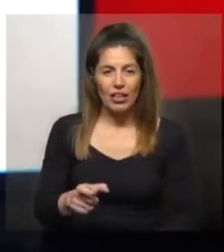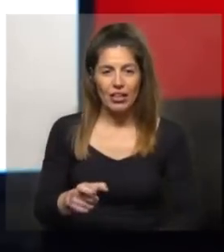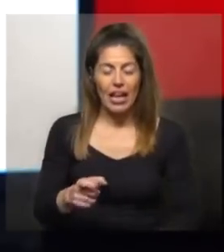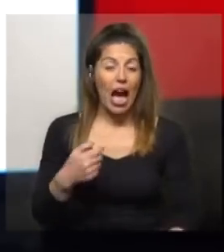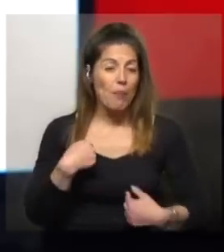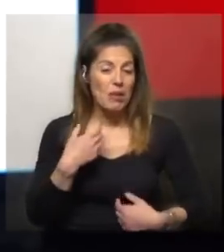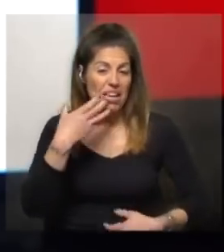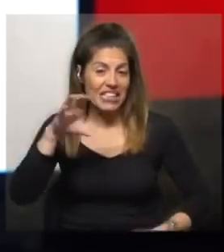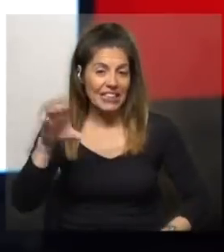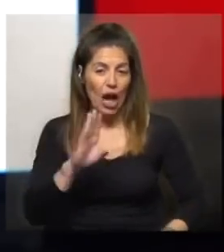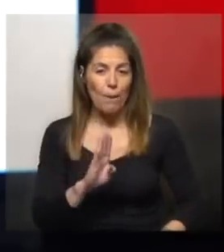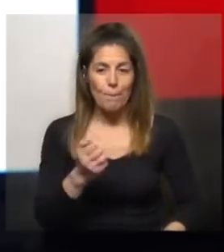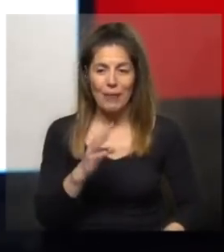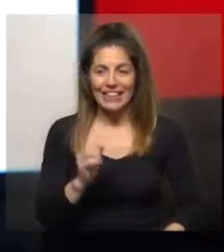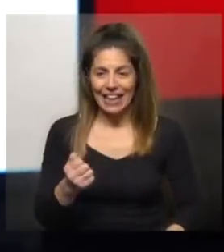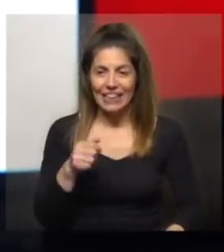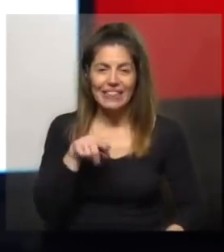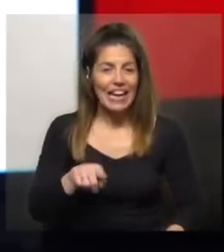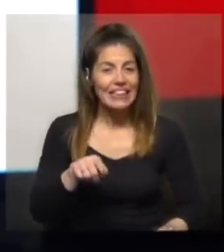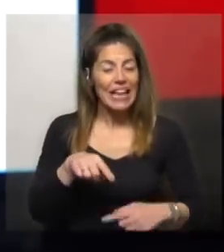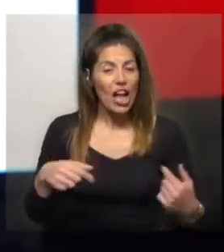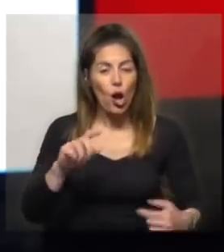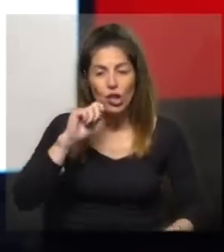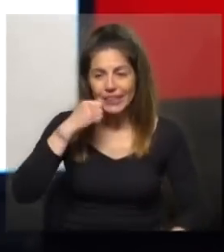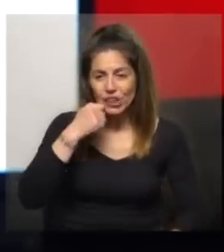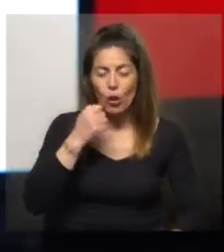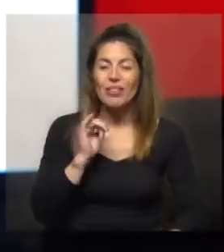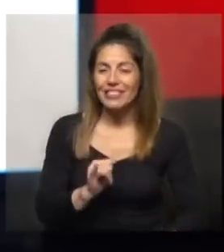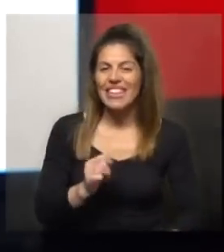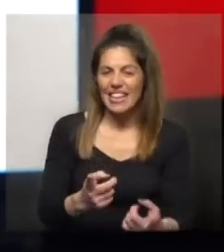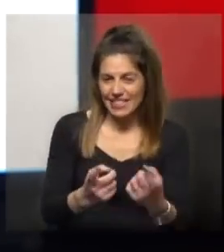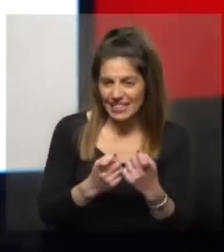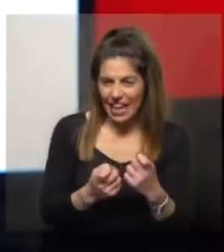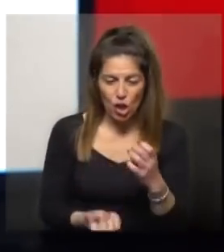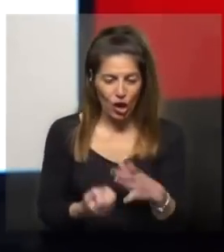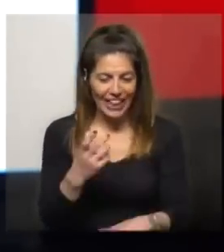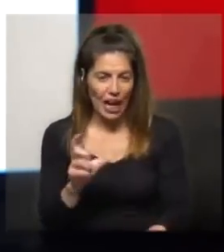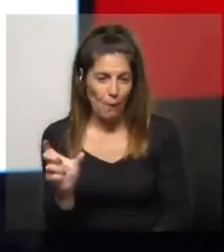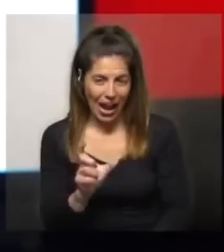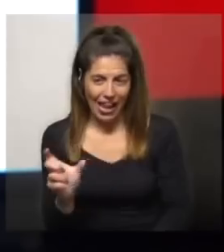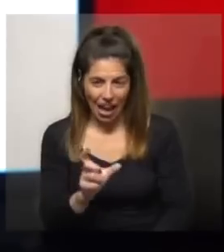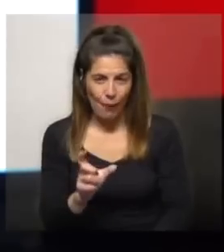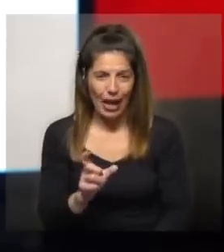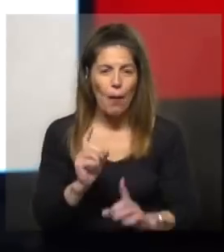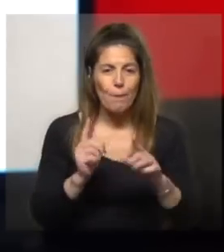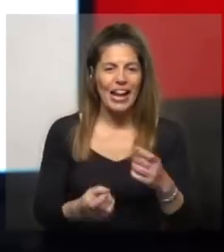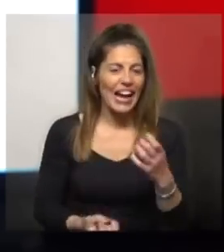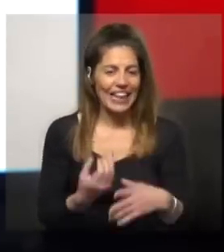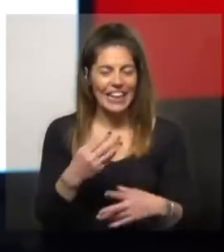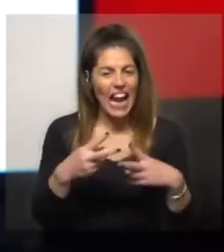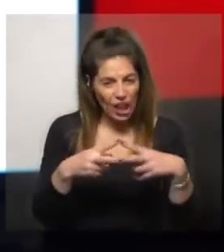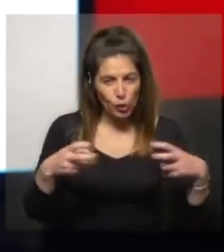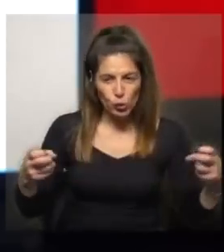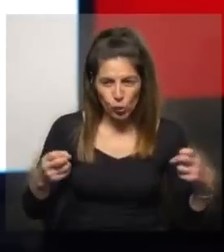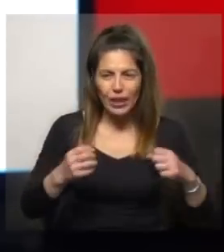y hay algo ahí muy bello Porque si bien es necesario generar términos para generar justamente como estructuras